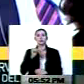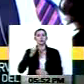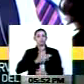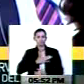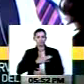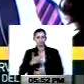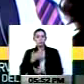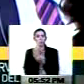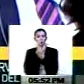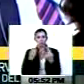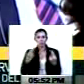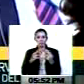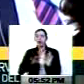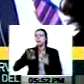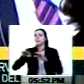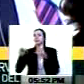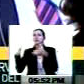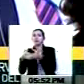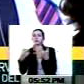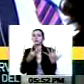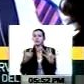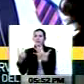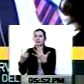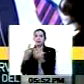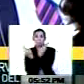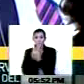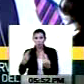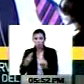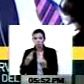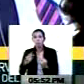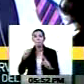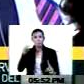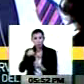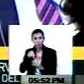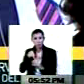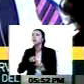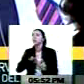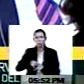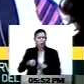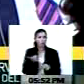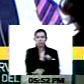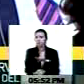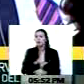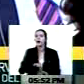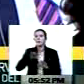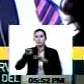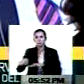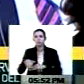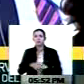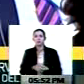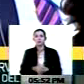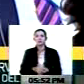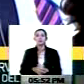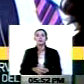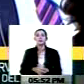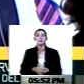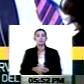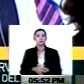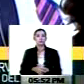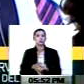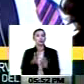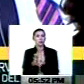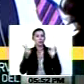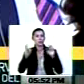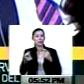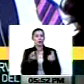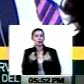propósitos y principios del Grupo de los 77 y reafirma todas sus posiciones relacionadas a asuntos económicos y